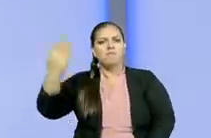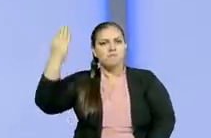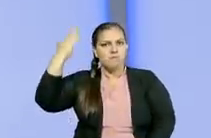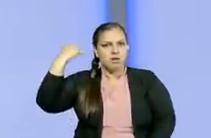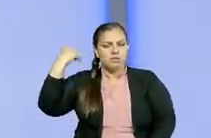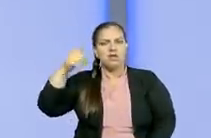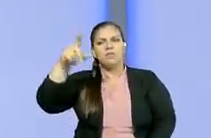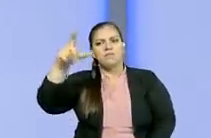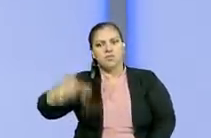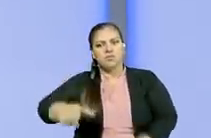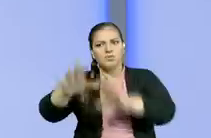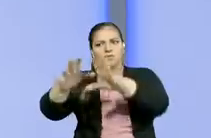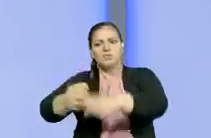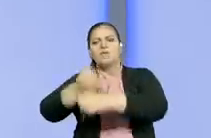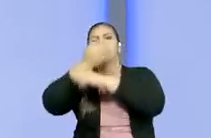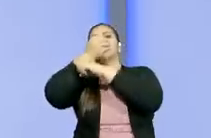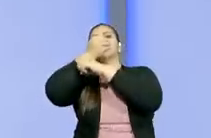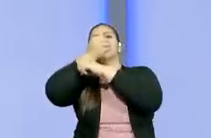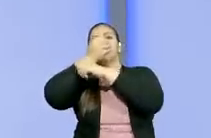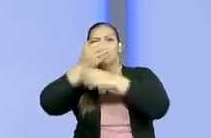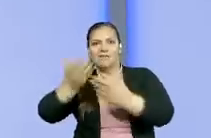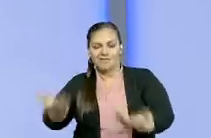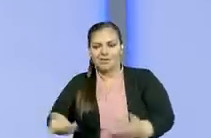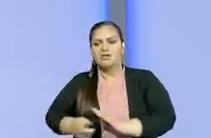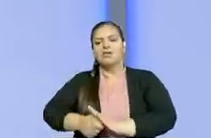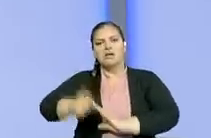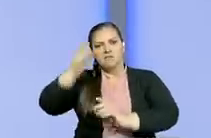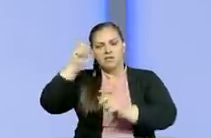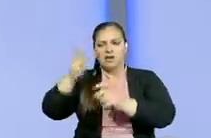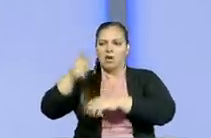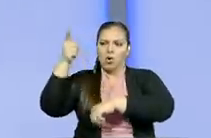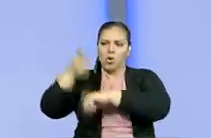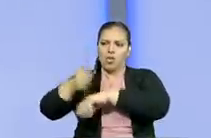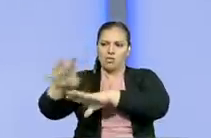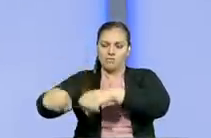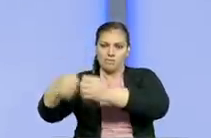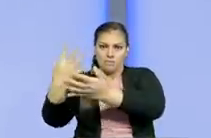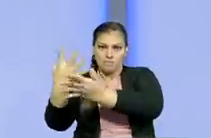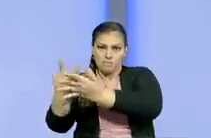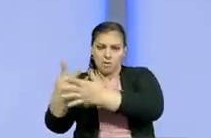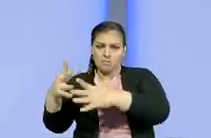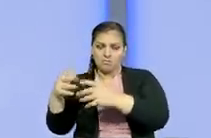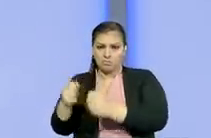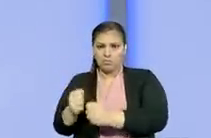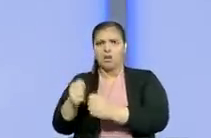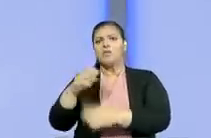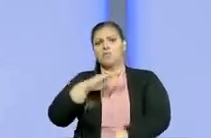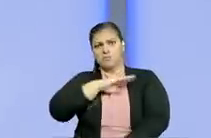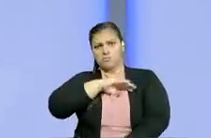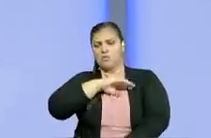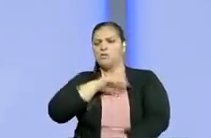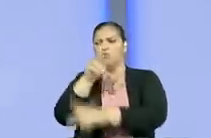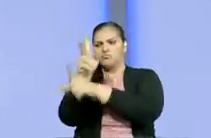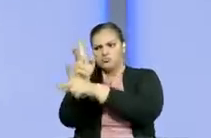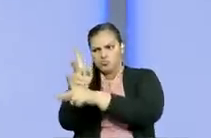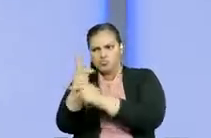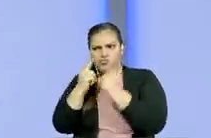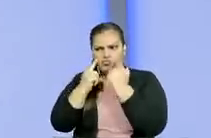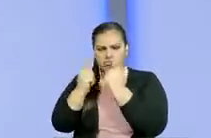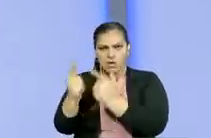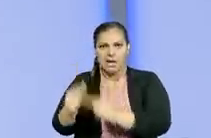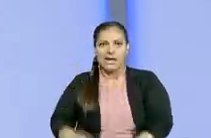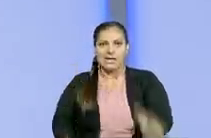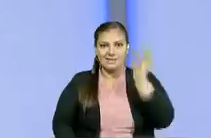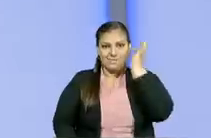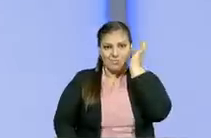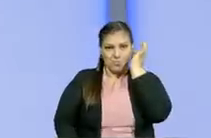El mismo día que debió haber estado trabajando en la comisión de fiscalización, que para eso la ha elegido el pueblo ecuatoriano. Una